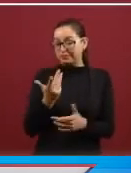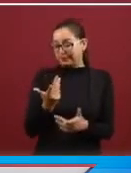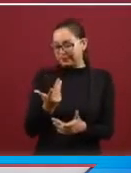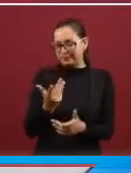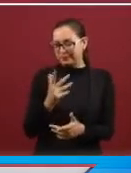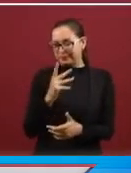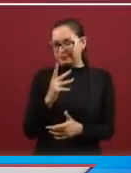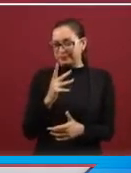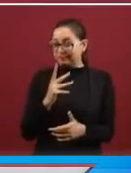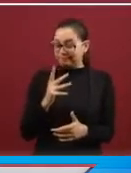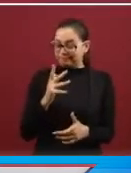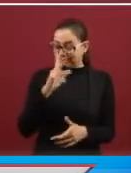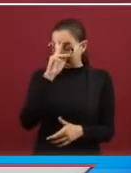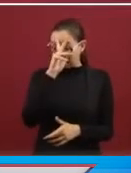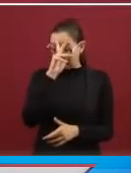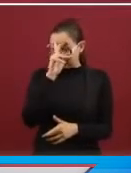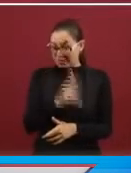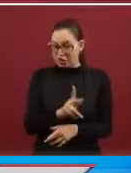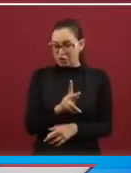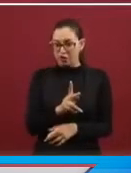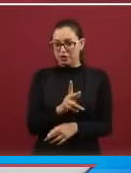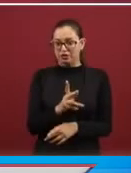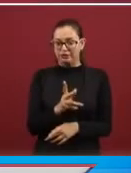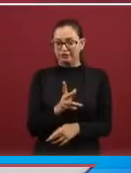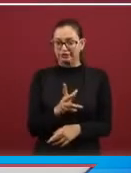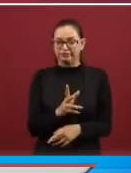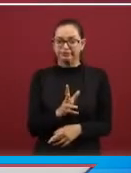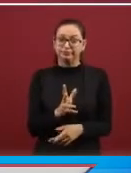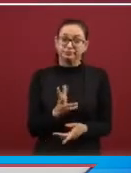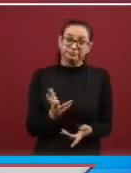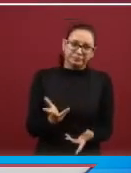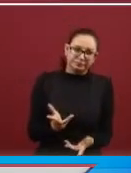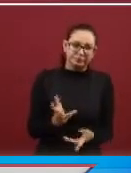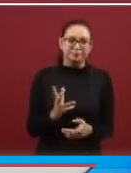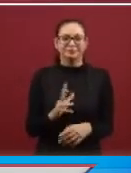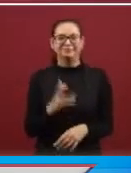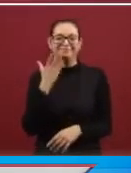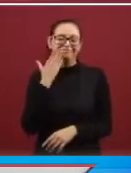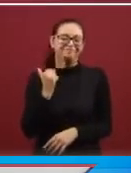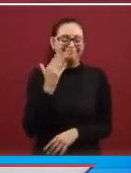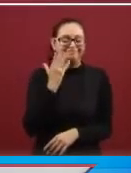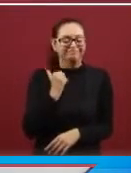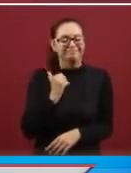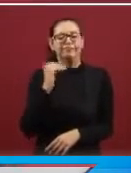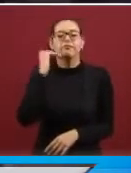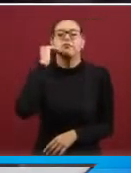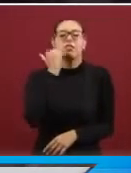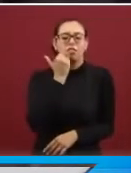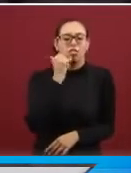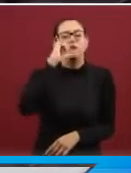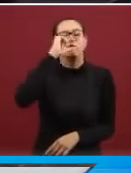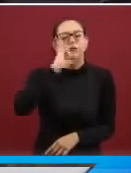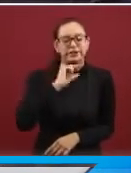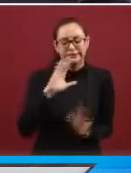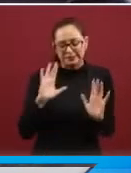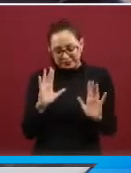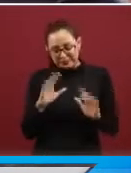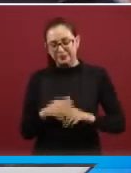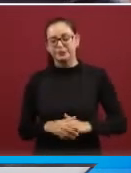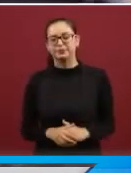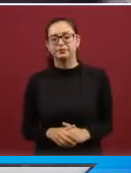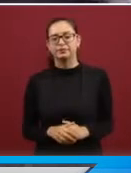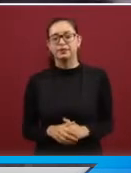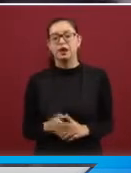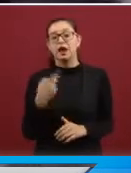Se era autosuficiente en fertilizantes. Con las privatizaciones que inician con Salinas, se desmantela Fertimex como otras empresas. En el